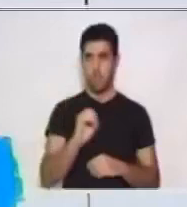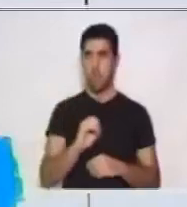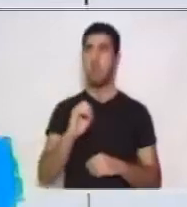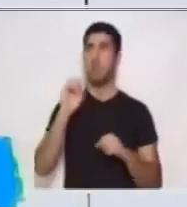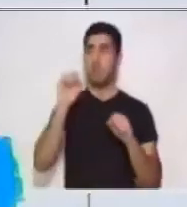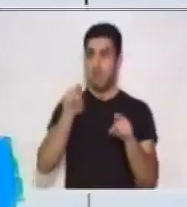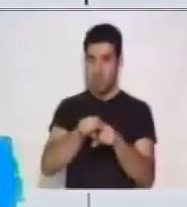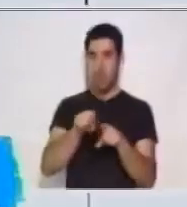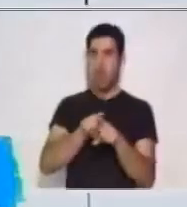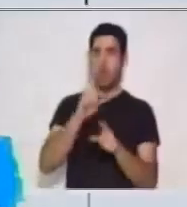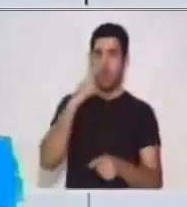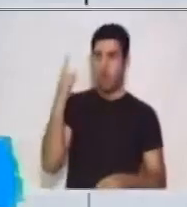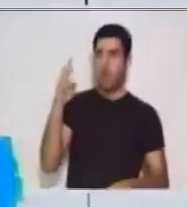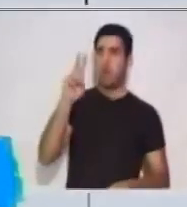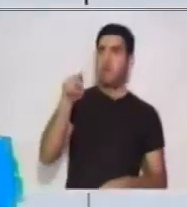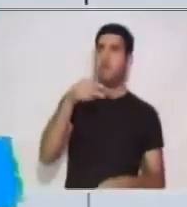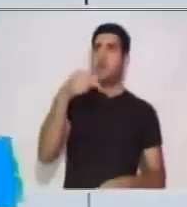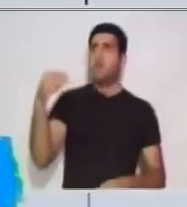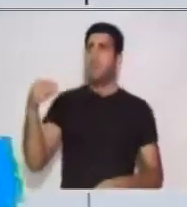como,